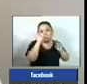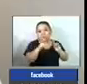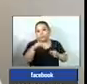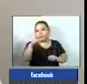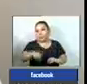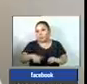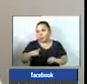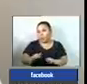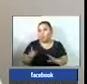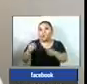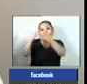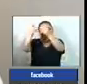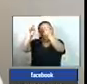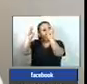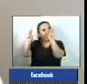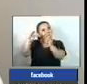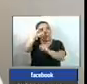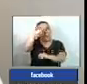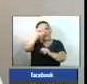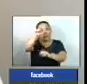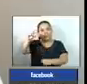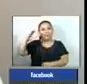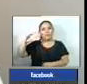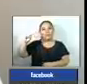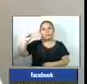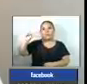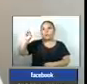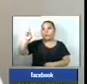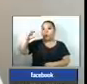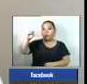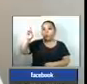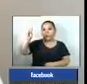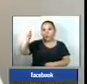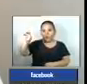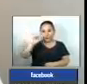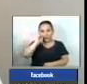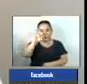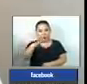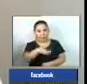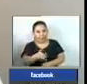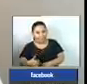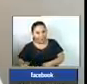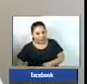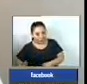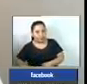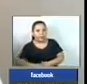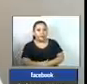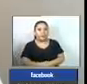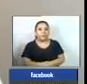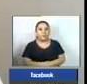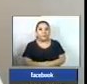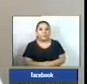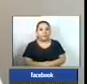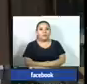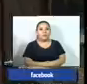administración de la Corte de Cuentas de la República así lo aseguró el presidente de la institución